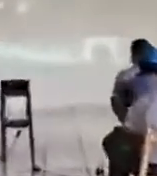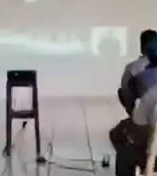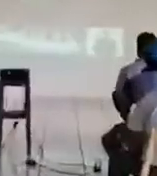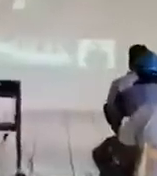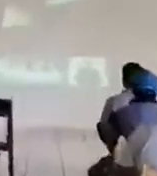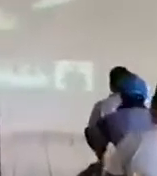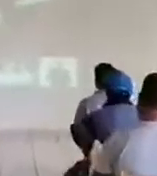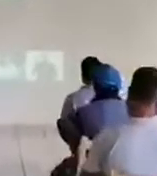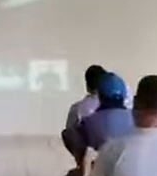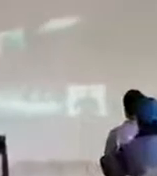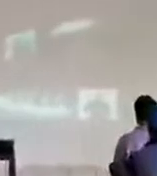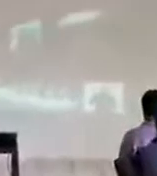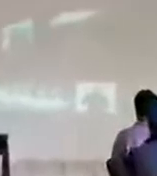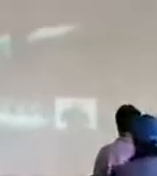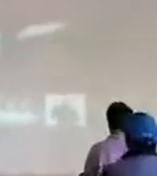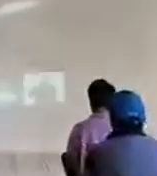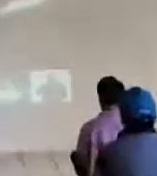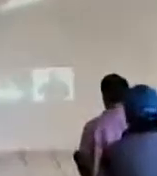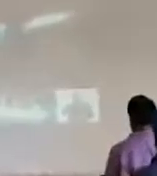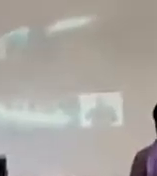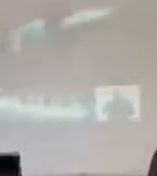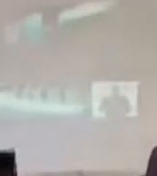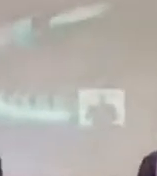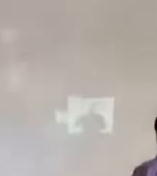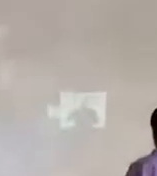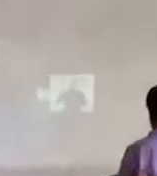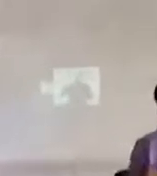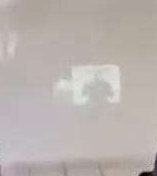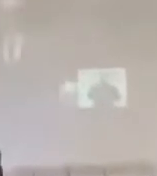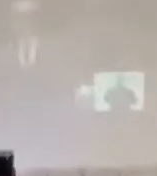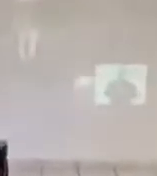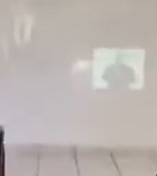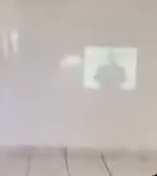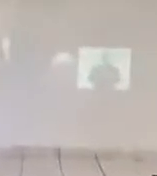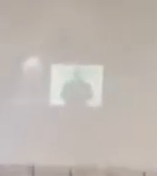es en el municipio, allá en la Ciudad de México.